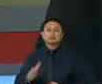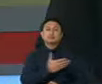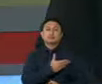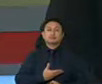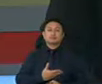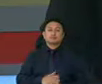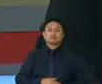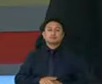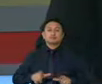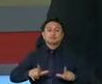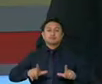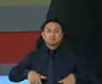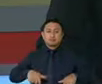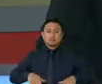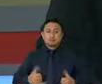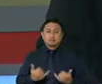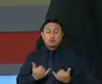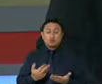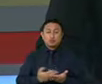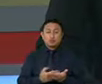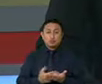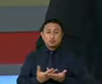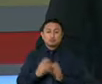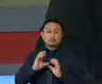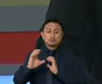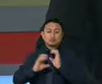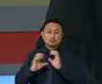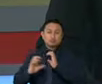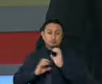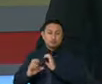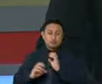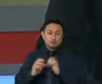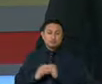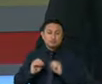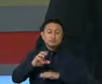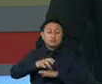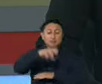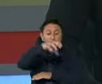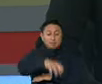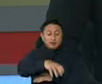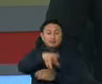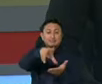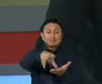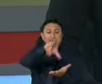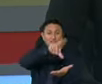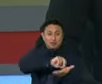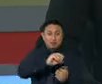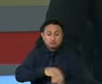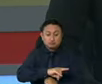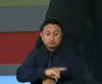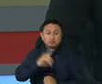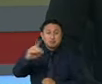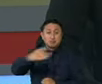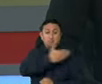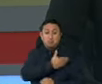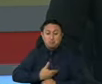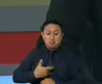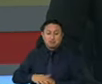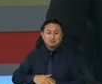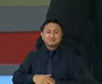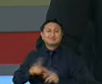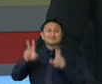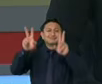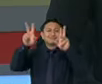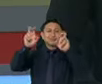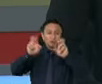de la República, Lenín Moreno, mantuvo un conversatorio con los medios de comunicación de la provincia del Napo. El mandatario se pronunció en torno a